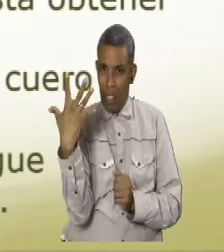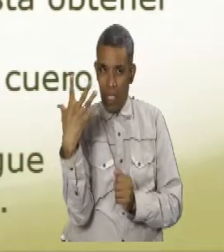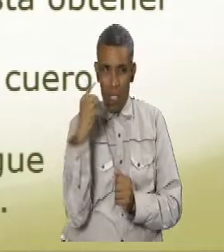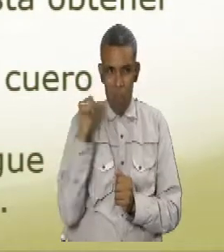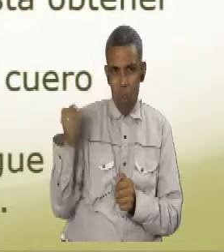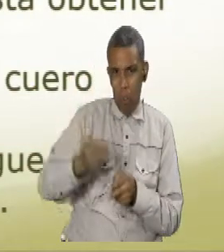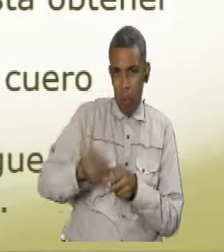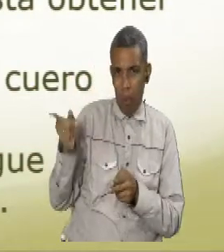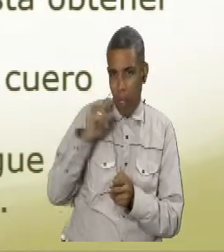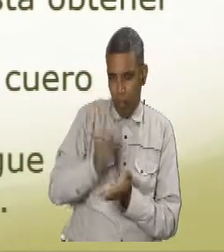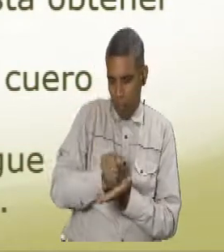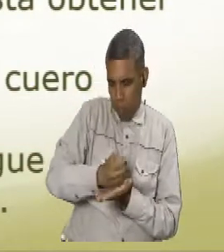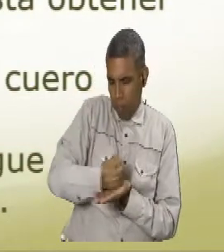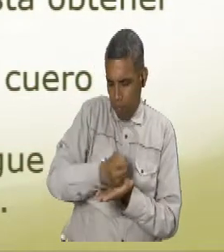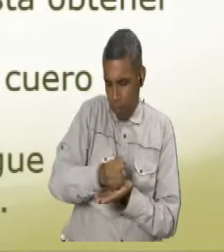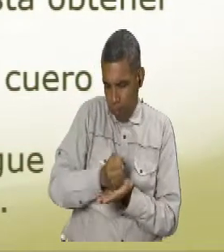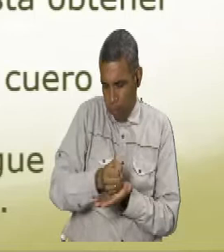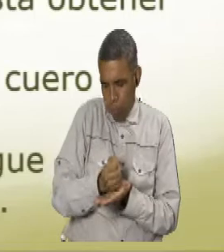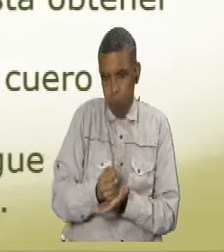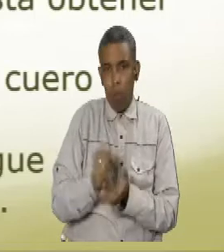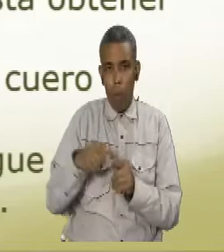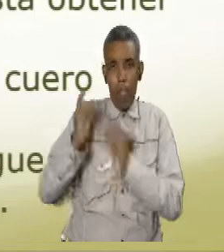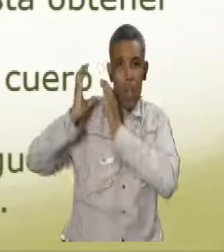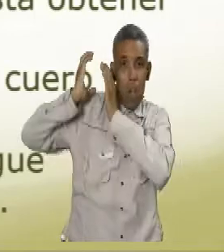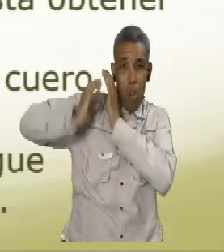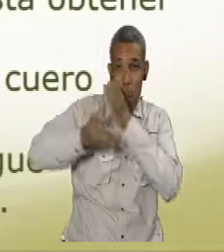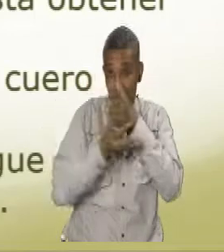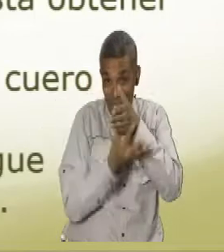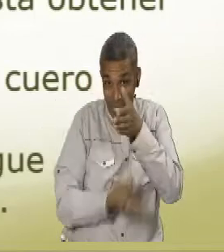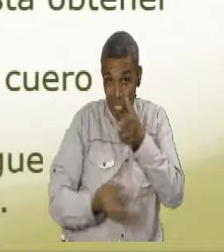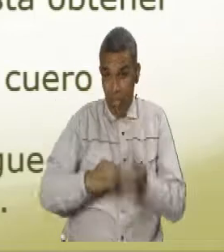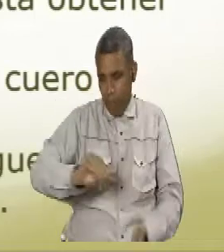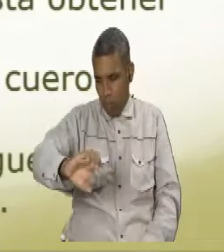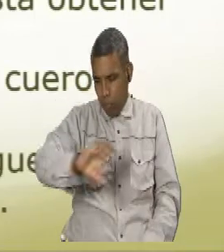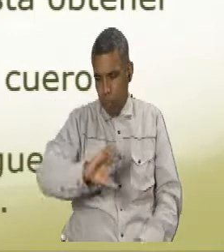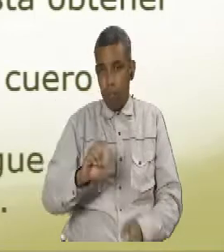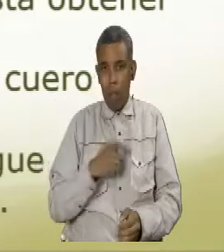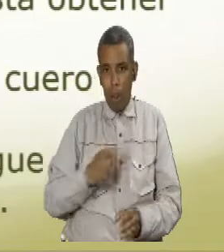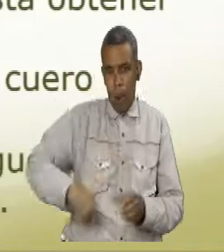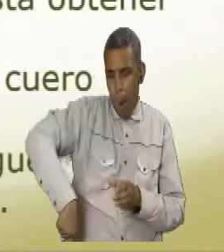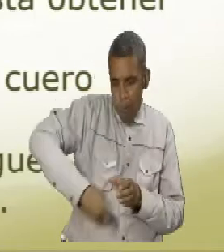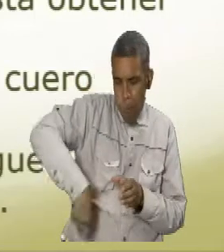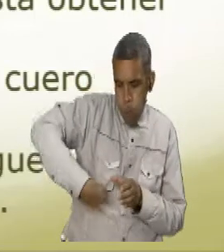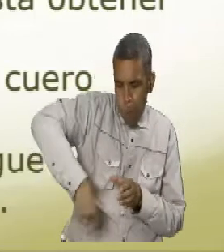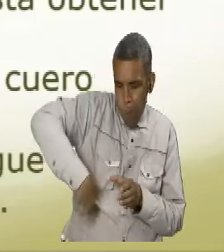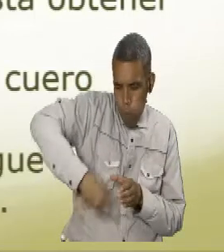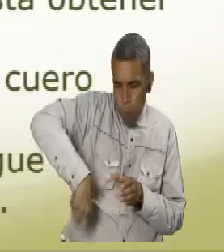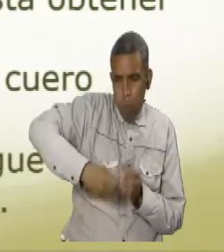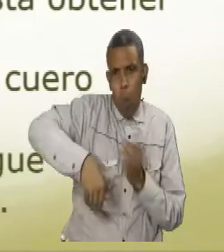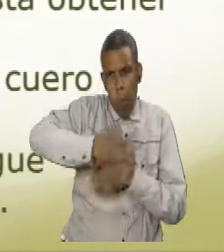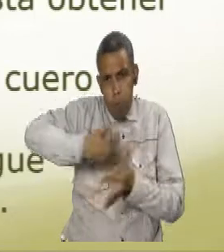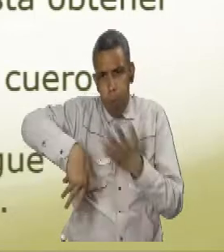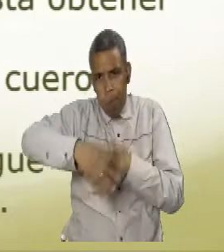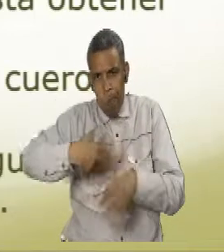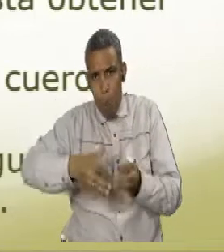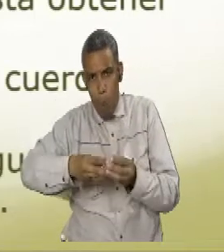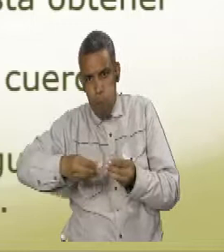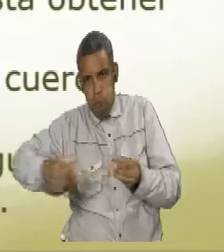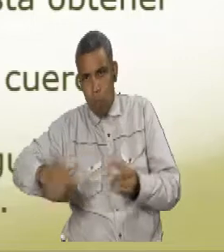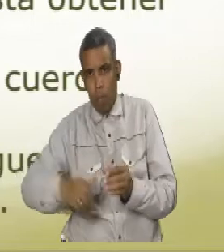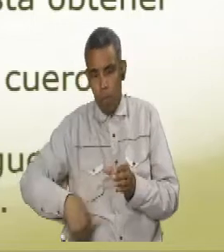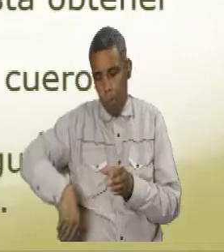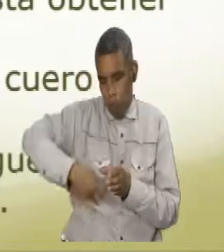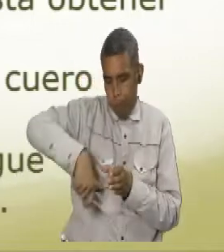a 1/4 de taza de aceite de coco puro. A continuación, mezcle los ingredientes hasta obtener una pasta fina. A